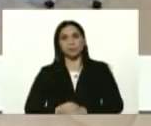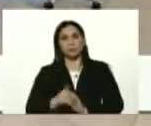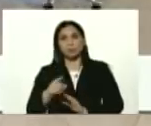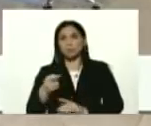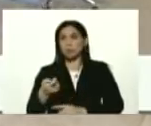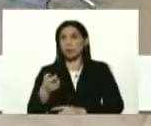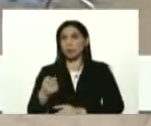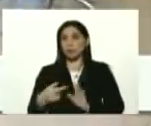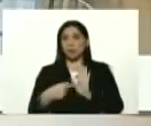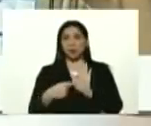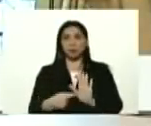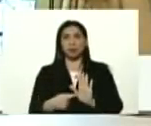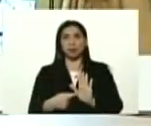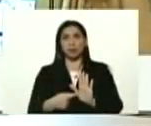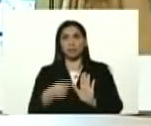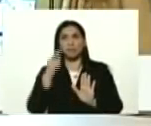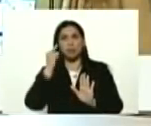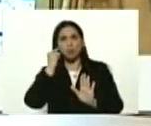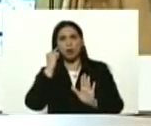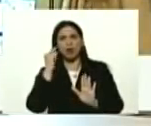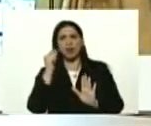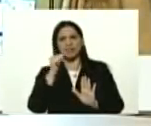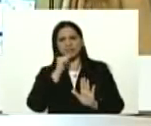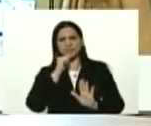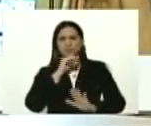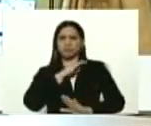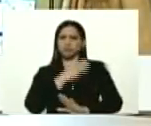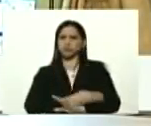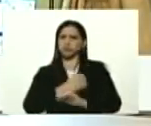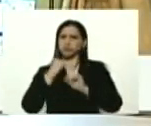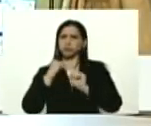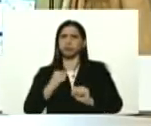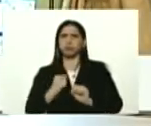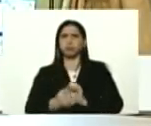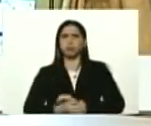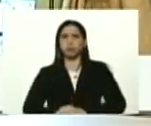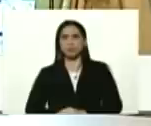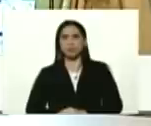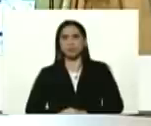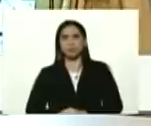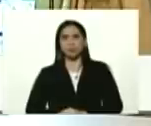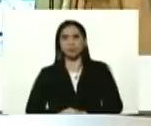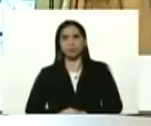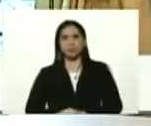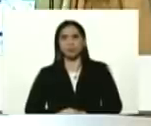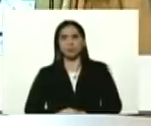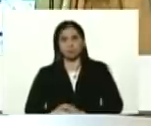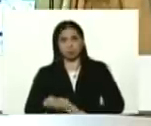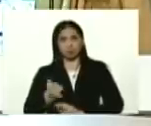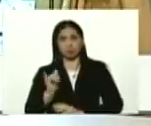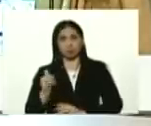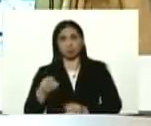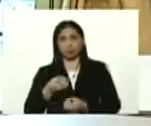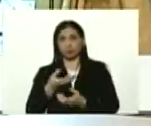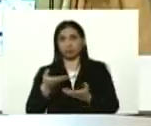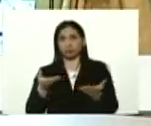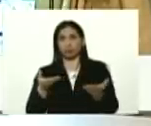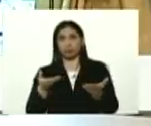muestra, que son las mujeres aguerridas y combatientes que están